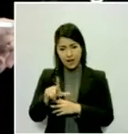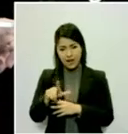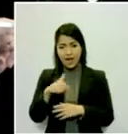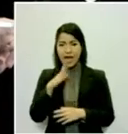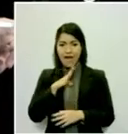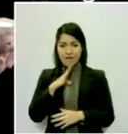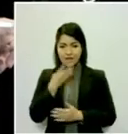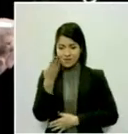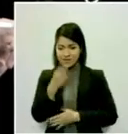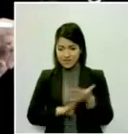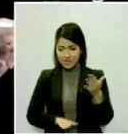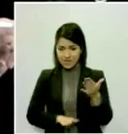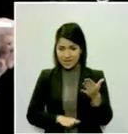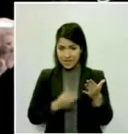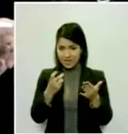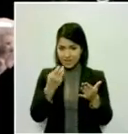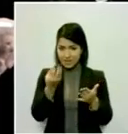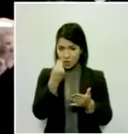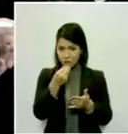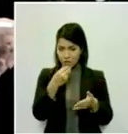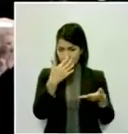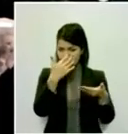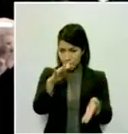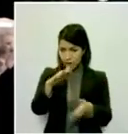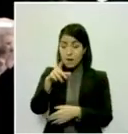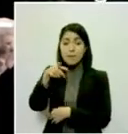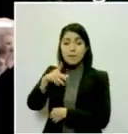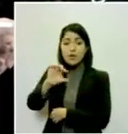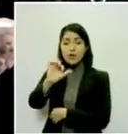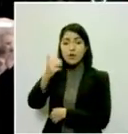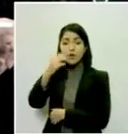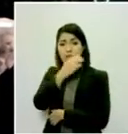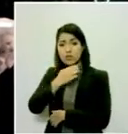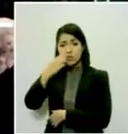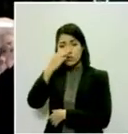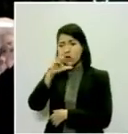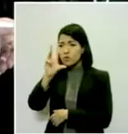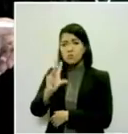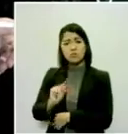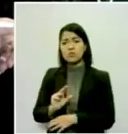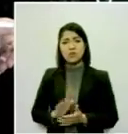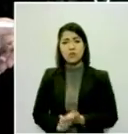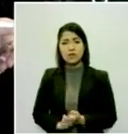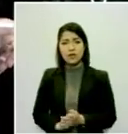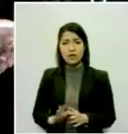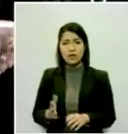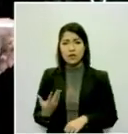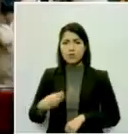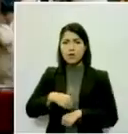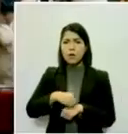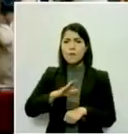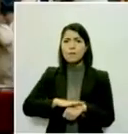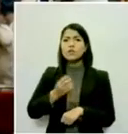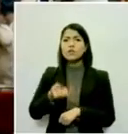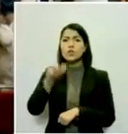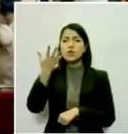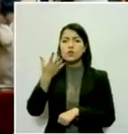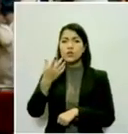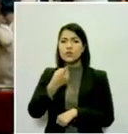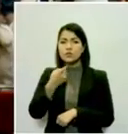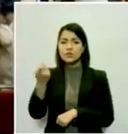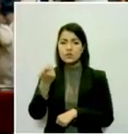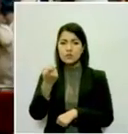tienen dormitorio, hay esta beca. En las otras, no. ¿Sí? Esa es la diferencia. ¿Y en cuánto se incrementó? 100